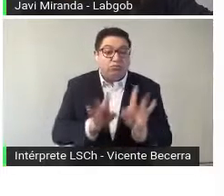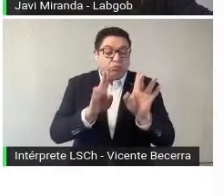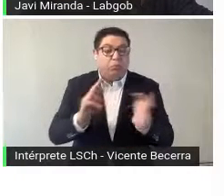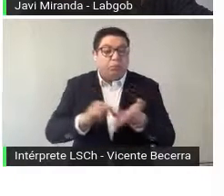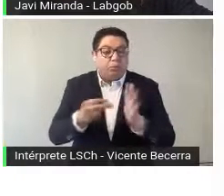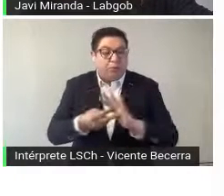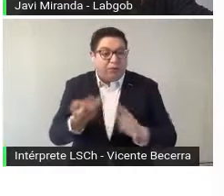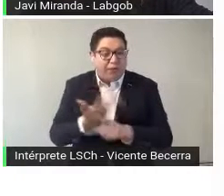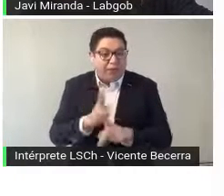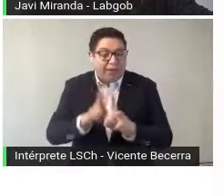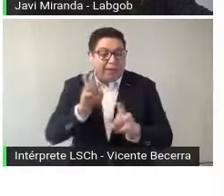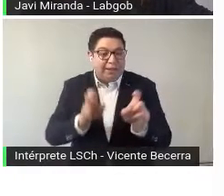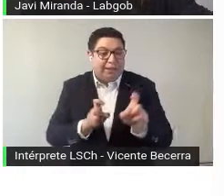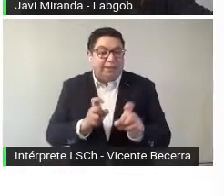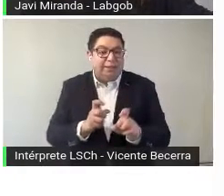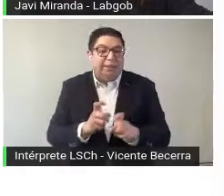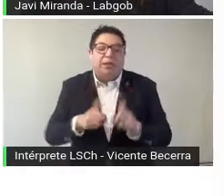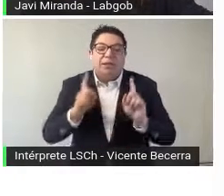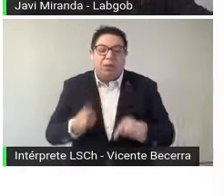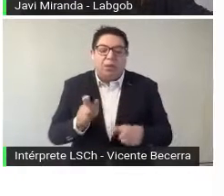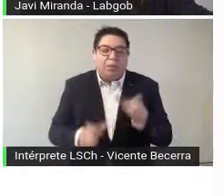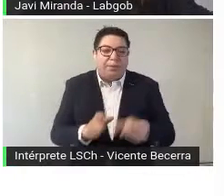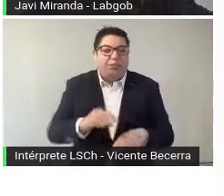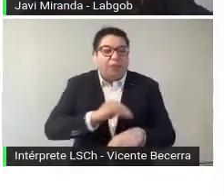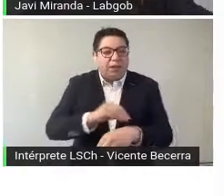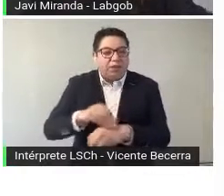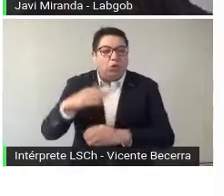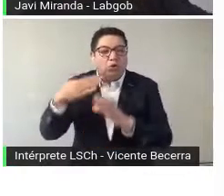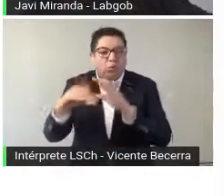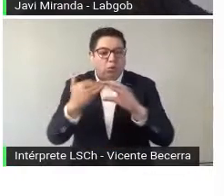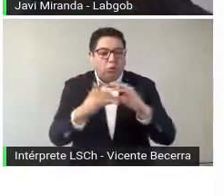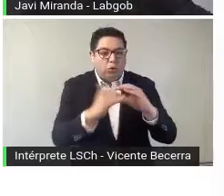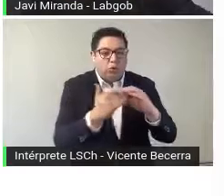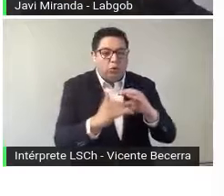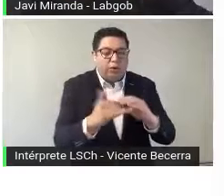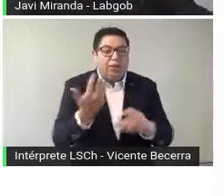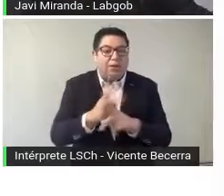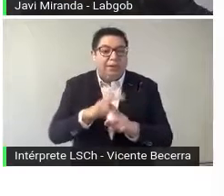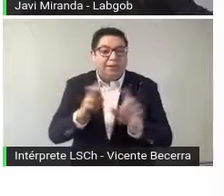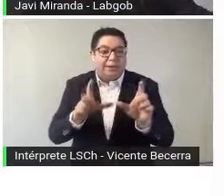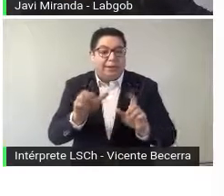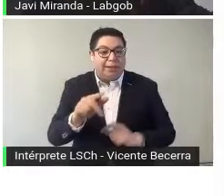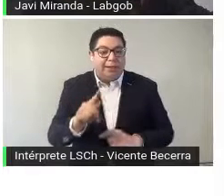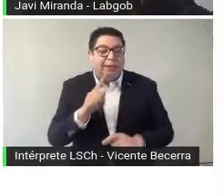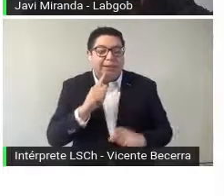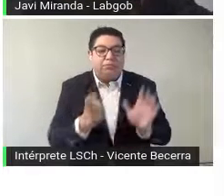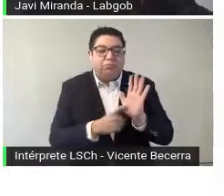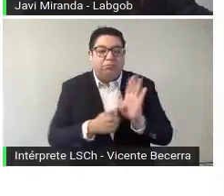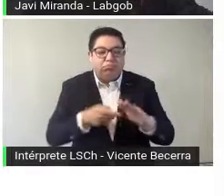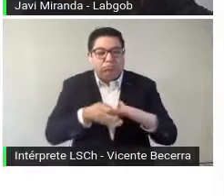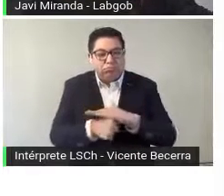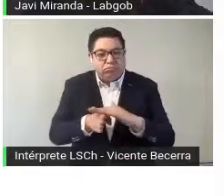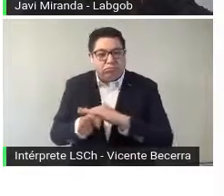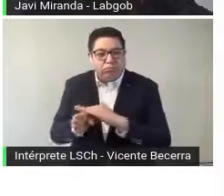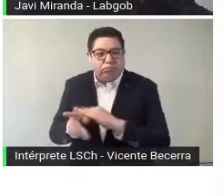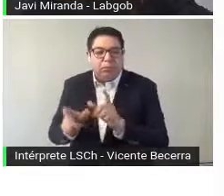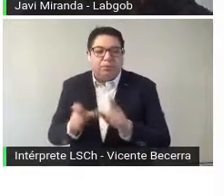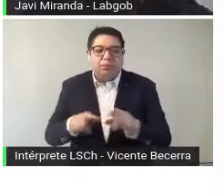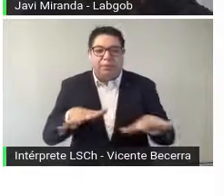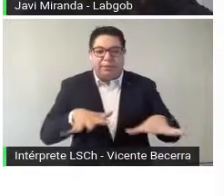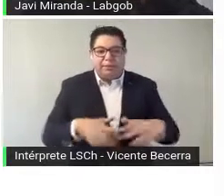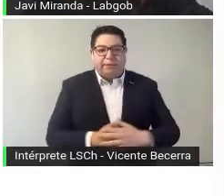conexión, les enviamos igual a todas las personas un correo con un link para que puedan acceder de forma directa a las